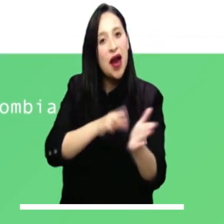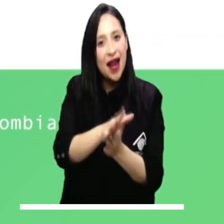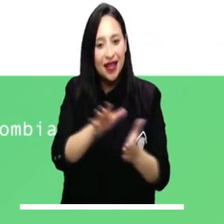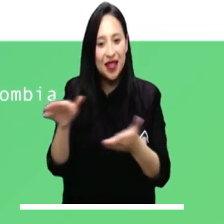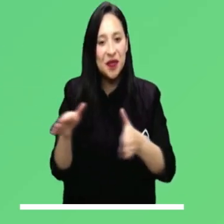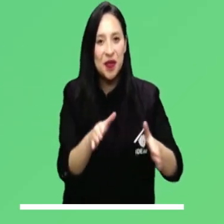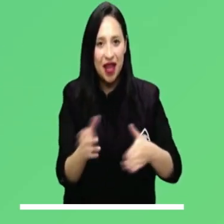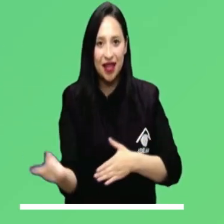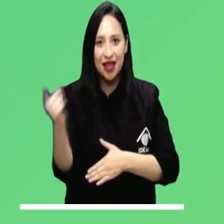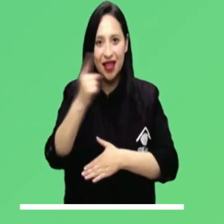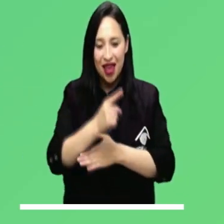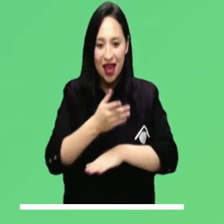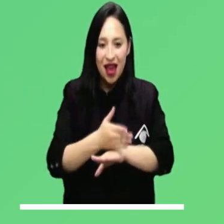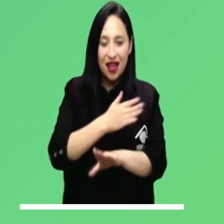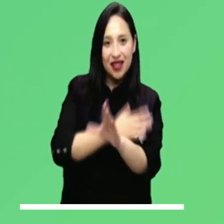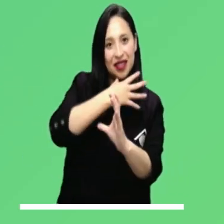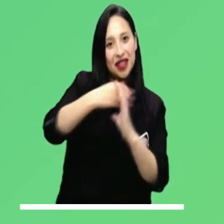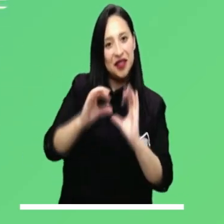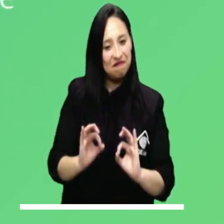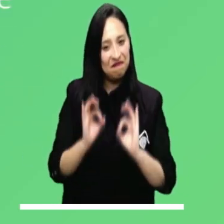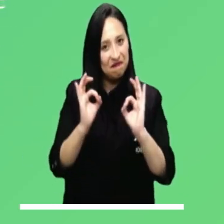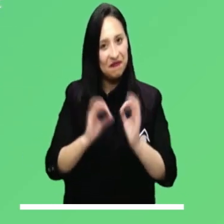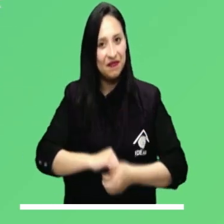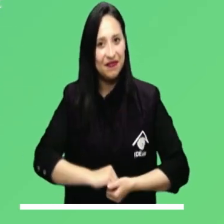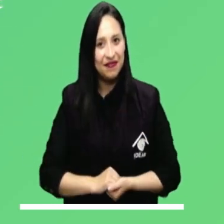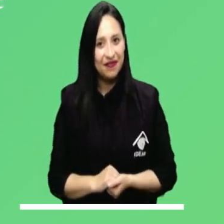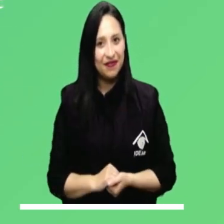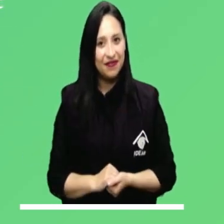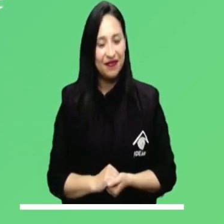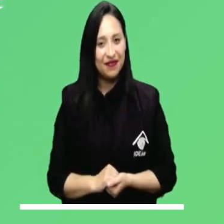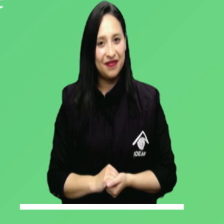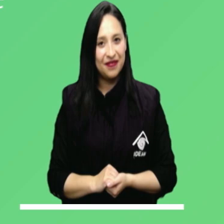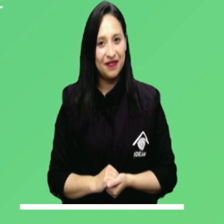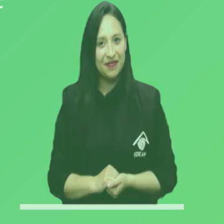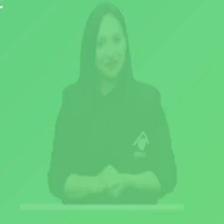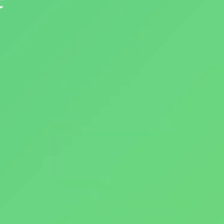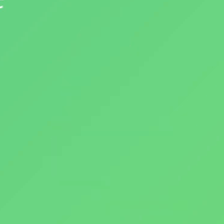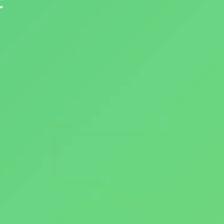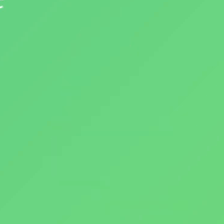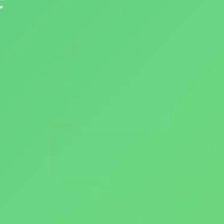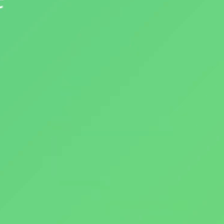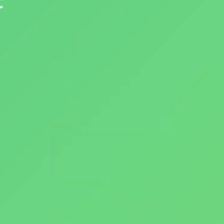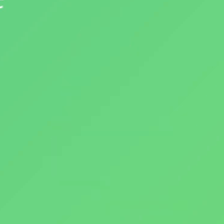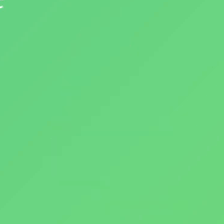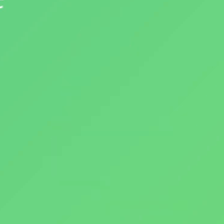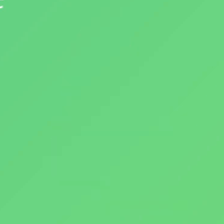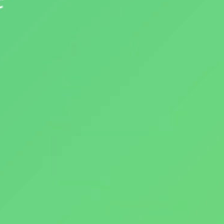datos de interés. Descárguela gratis, planee su día y tome las mejores decisiones.